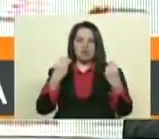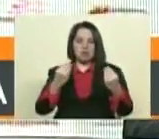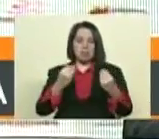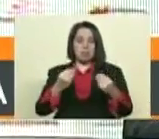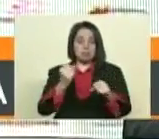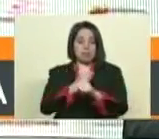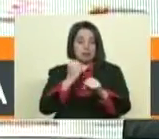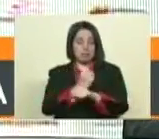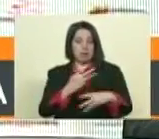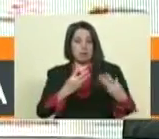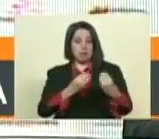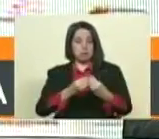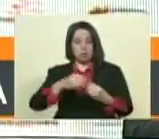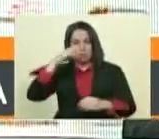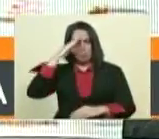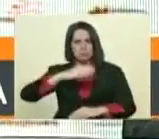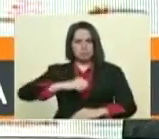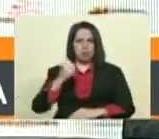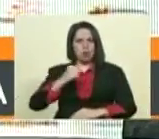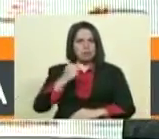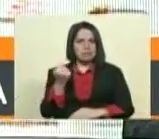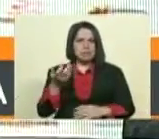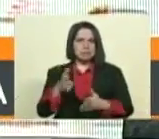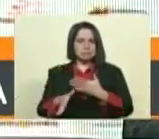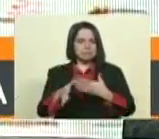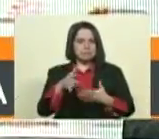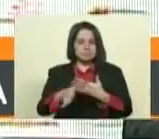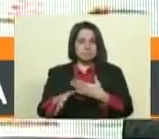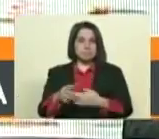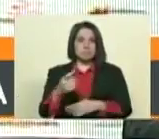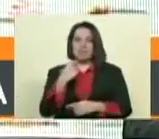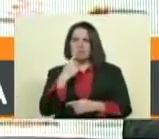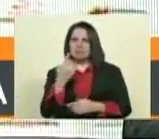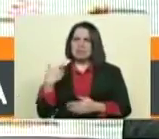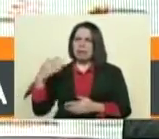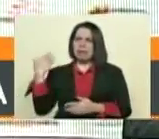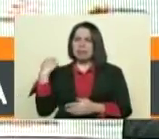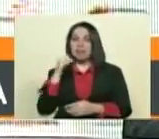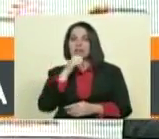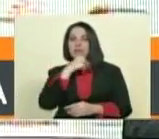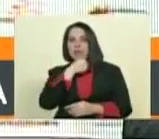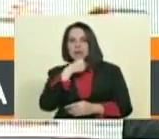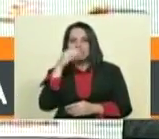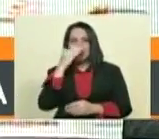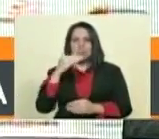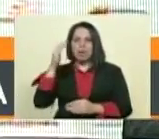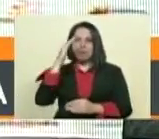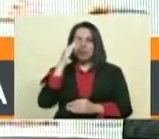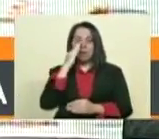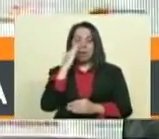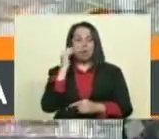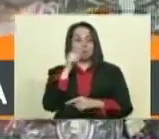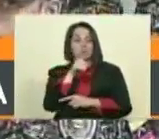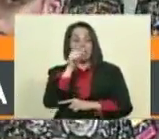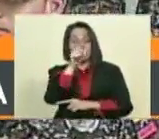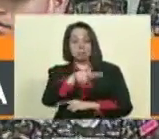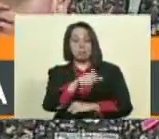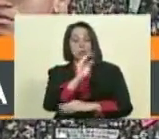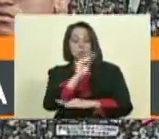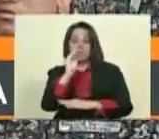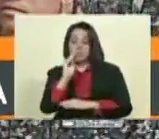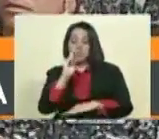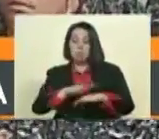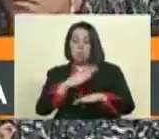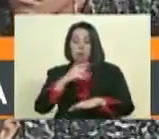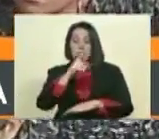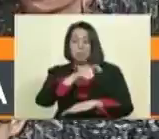policiales. Como le decían a uno las abuelitas, los mayores, mi hijo, cuídese que la maldad existe, la